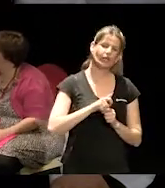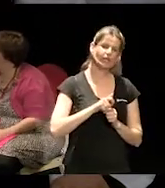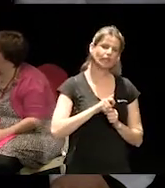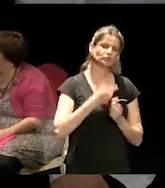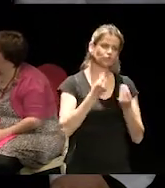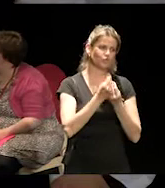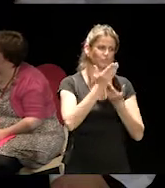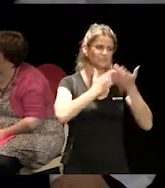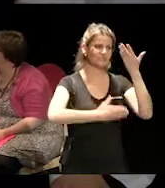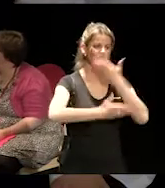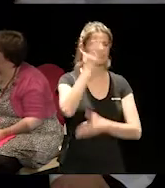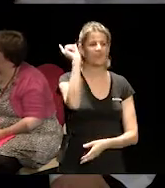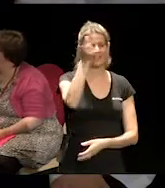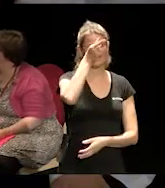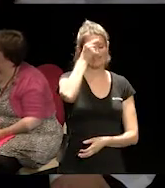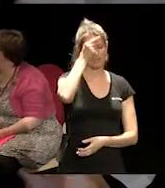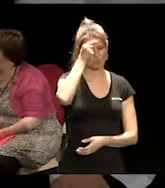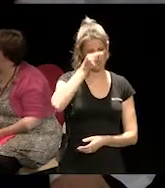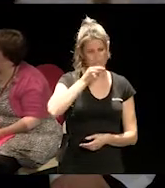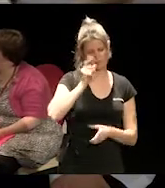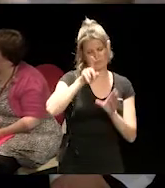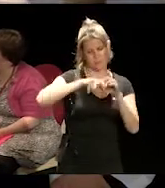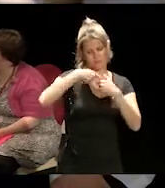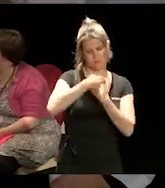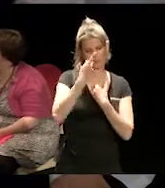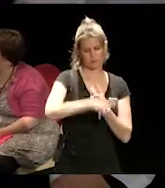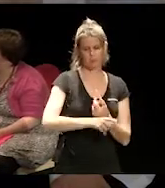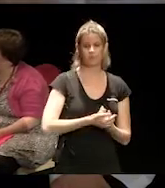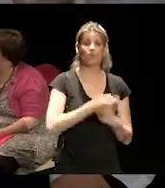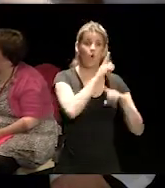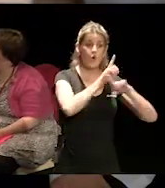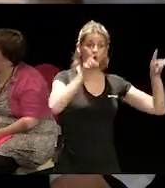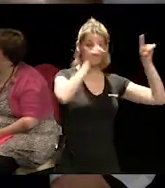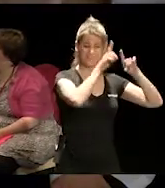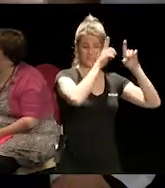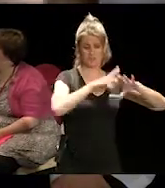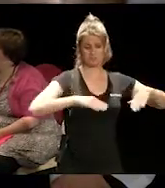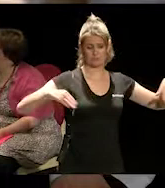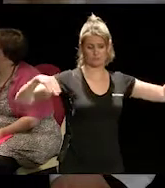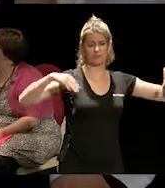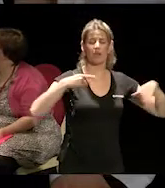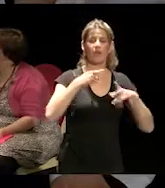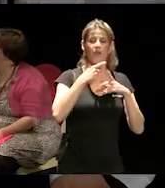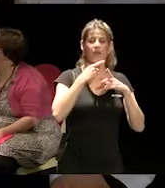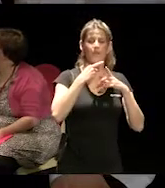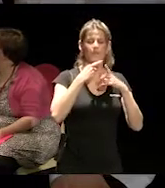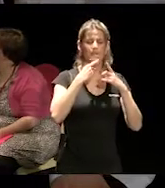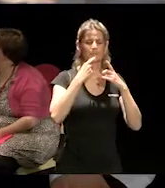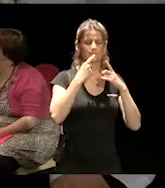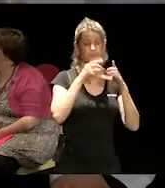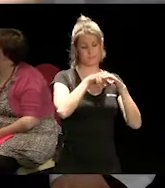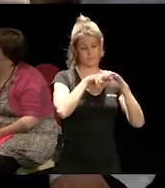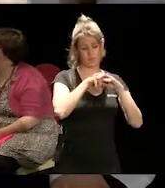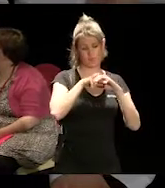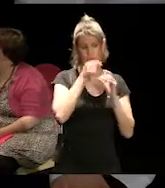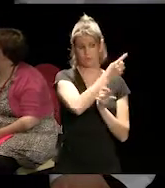con Discapacidad Intelectual. Luego, de las orquestas, como ha dicho Cristina y el vídeo, de cada orquesta un grupo de músicos